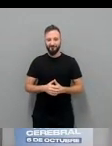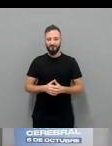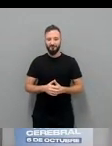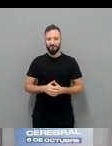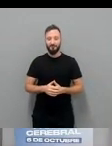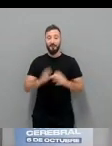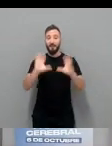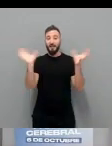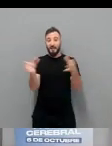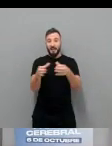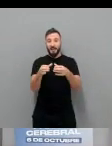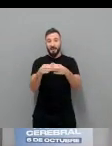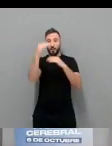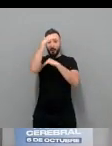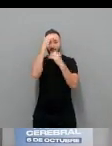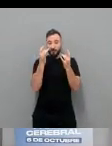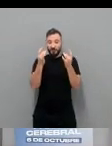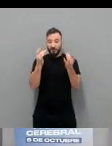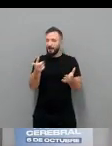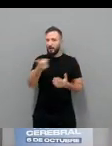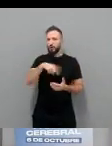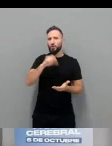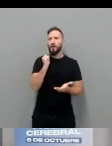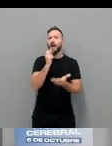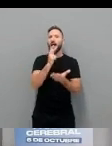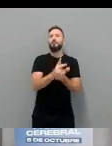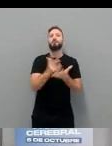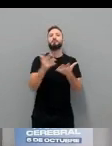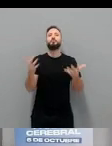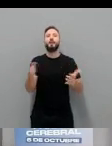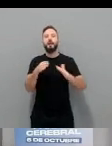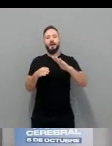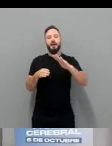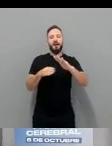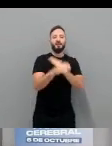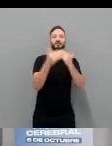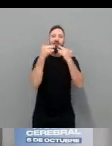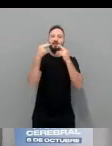Desde el equipo de atención temprana apostamos por el acceso a través de la mirada.